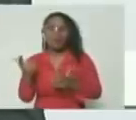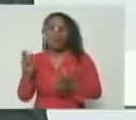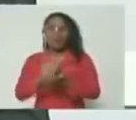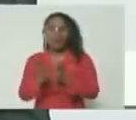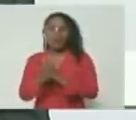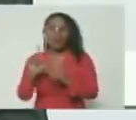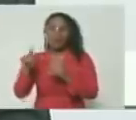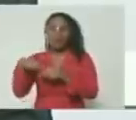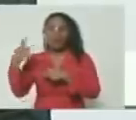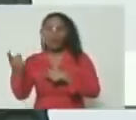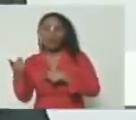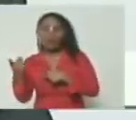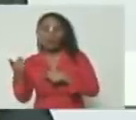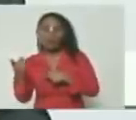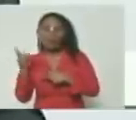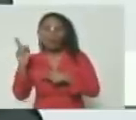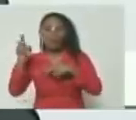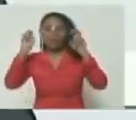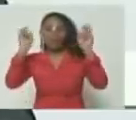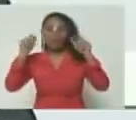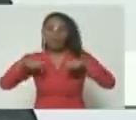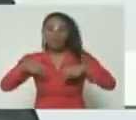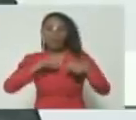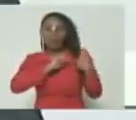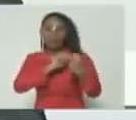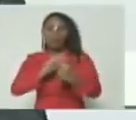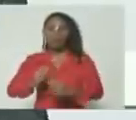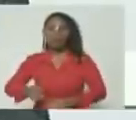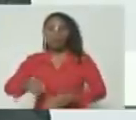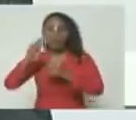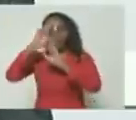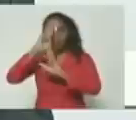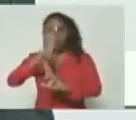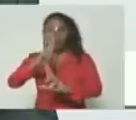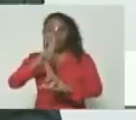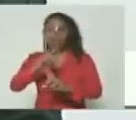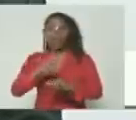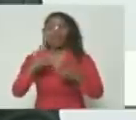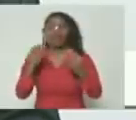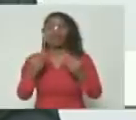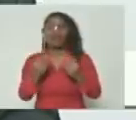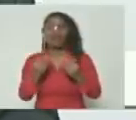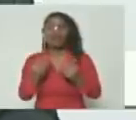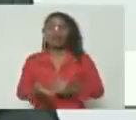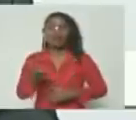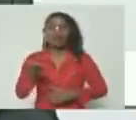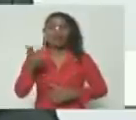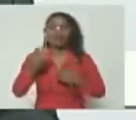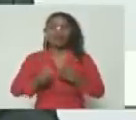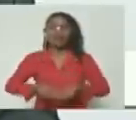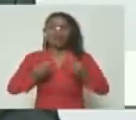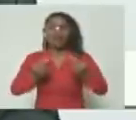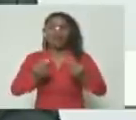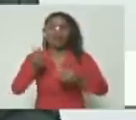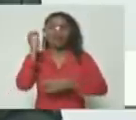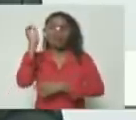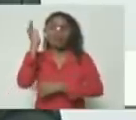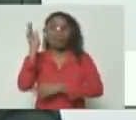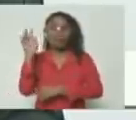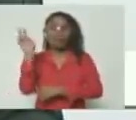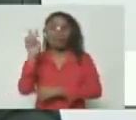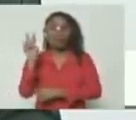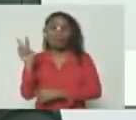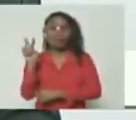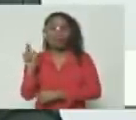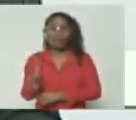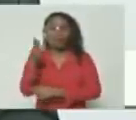importante aclarar esos temas en estos debates tan respetuosos y tan fructíferos que se dan en el Parlamento venezolano.